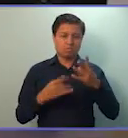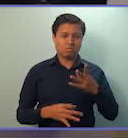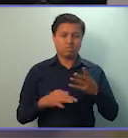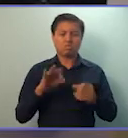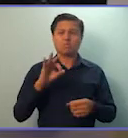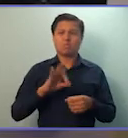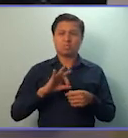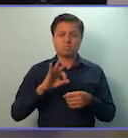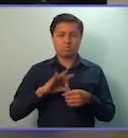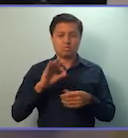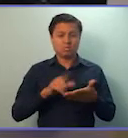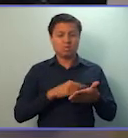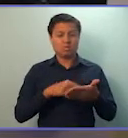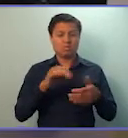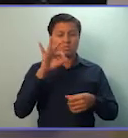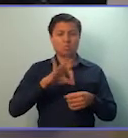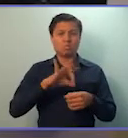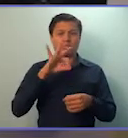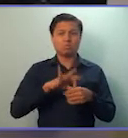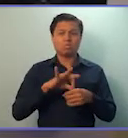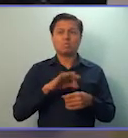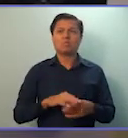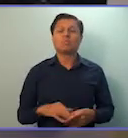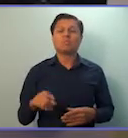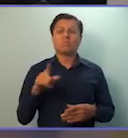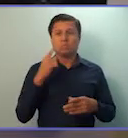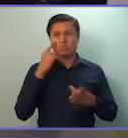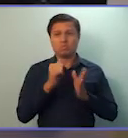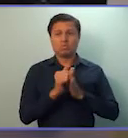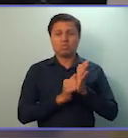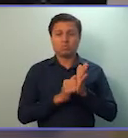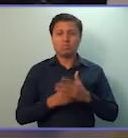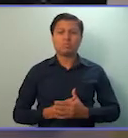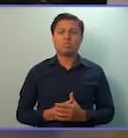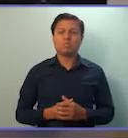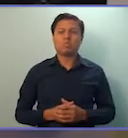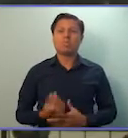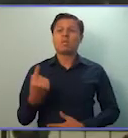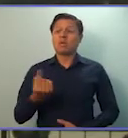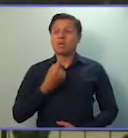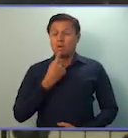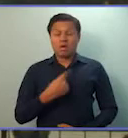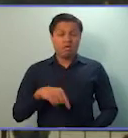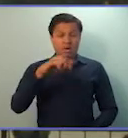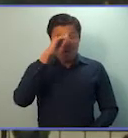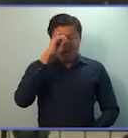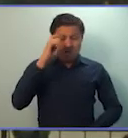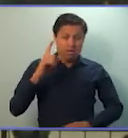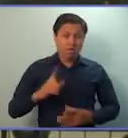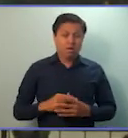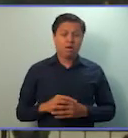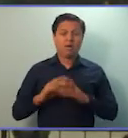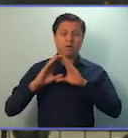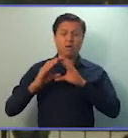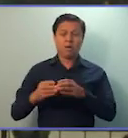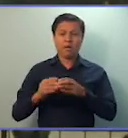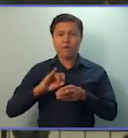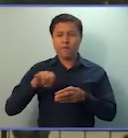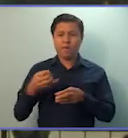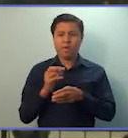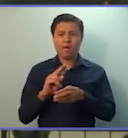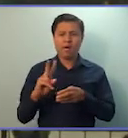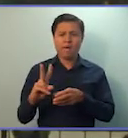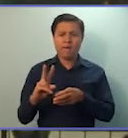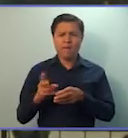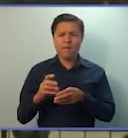citando ese en referencia a ese artículo dice que las personas que van a estar funcionando como como parte de un